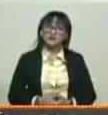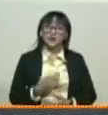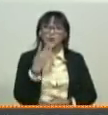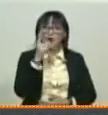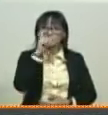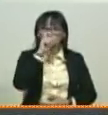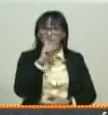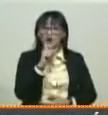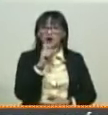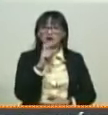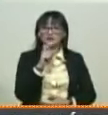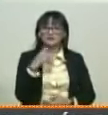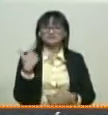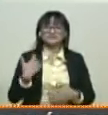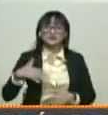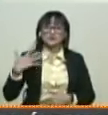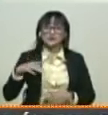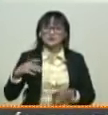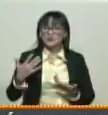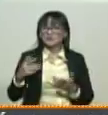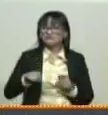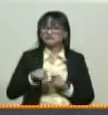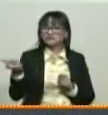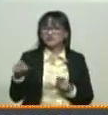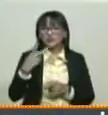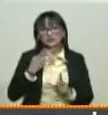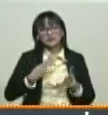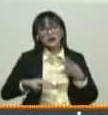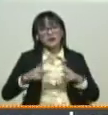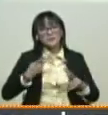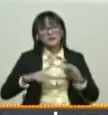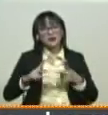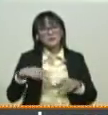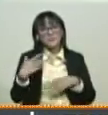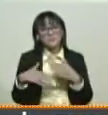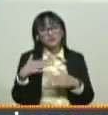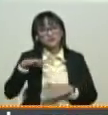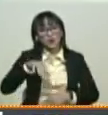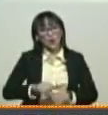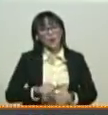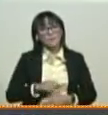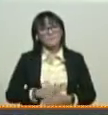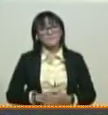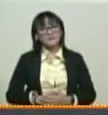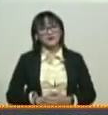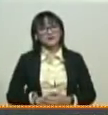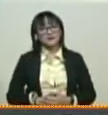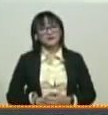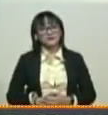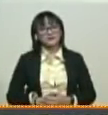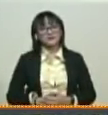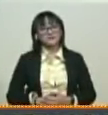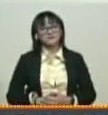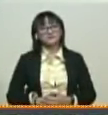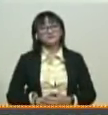4 años hubo numerosas desviaciones en los procesos de compra